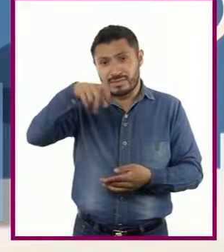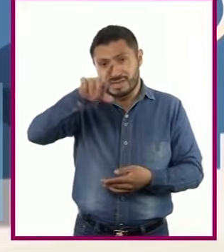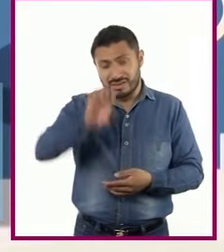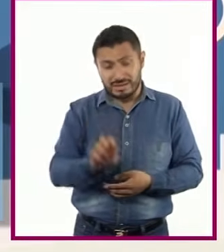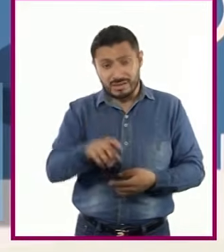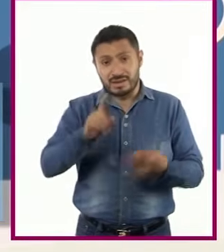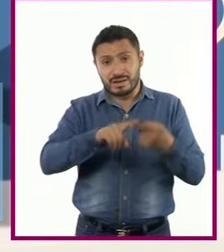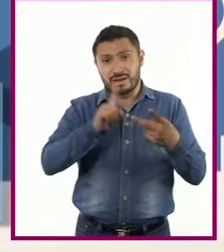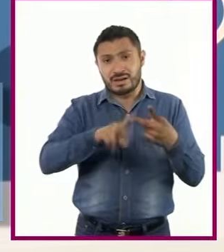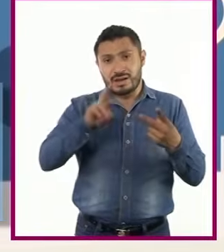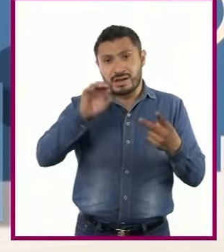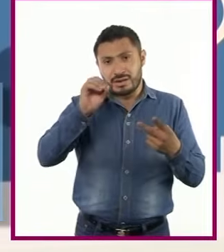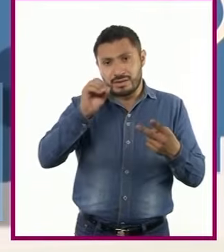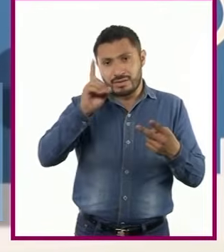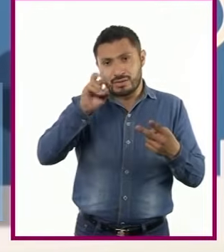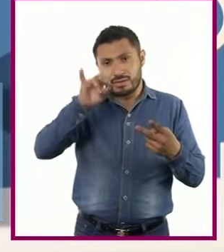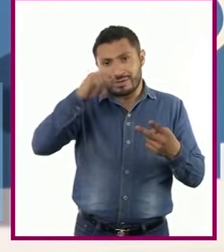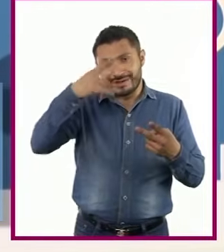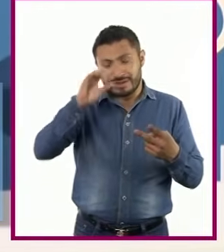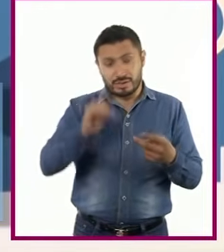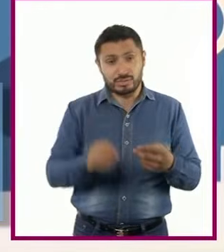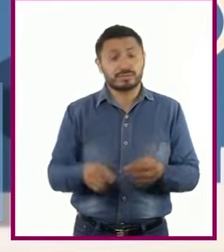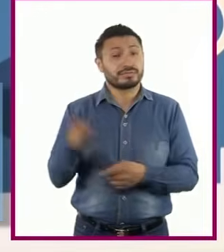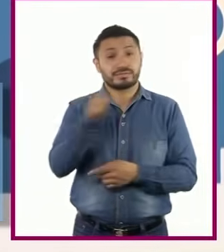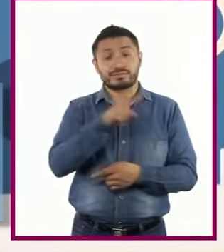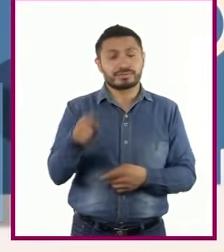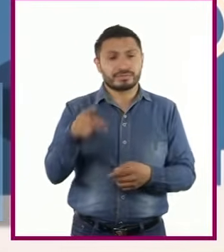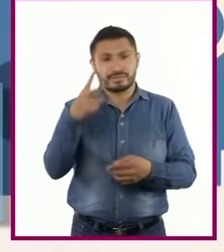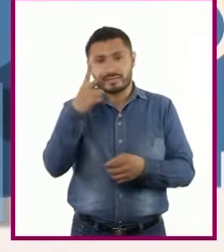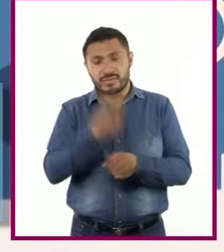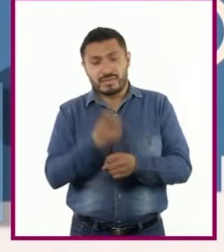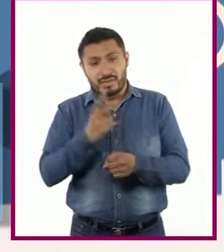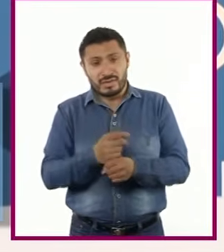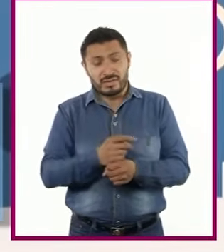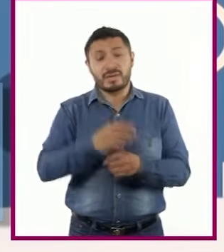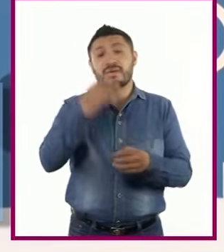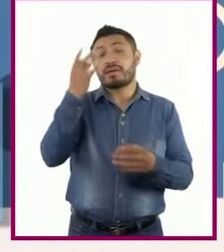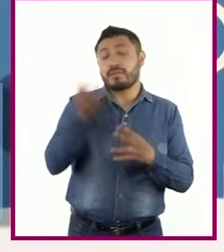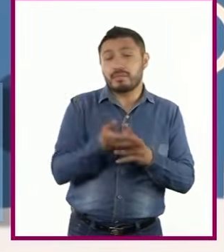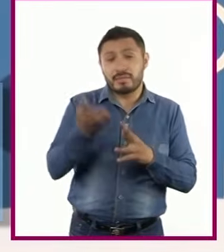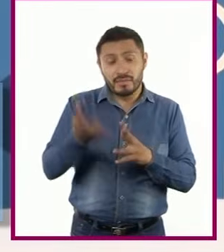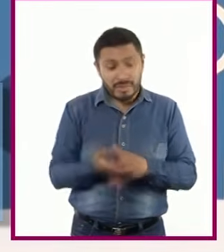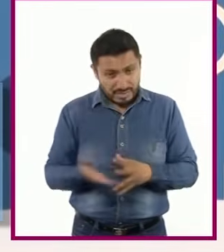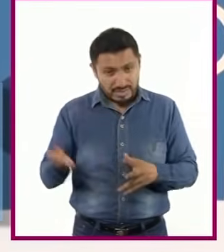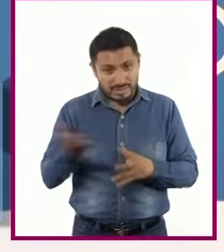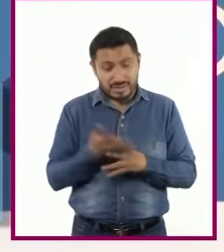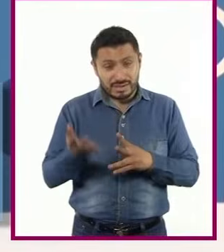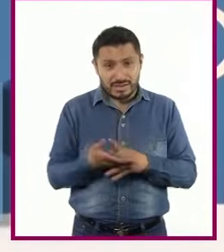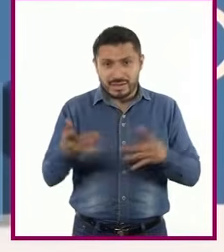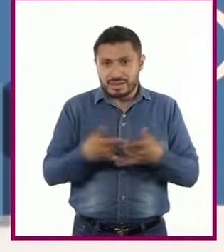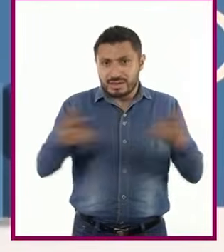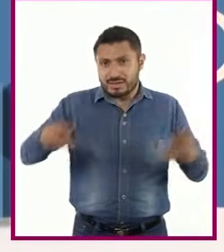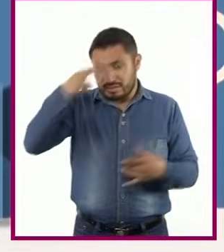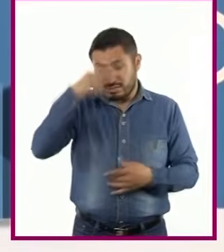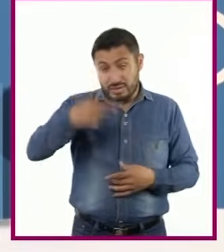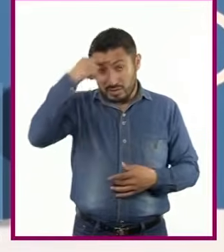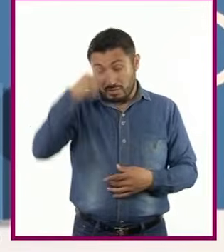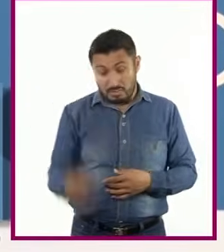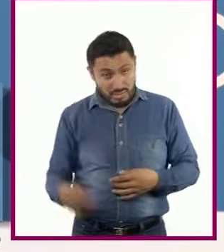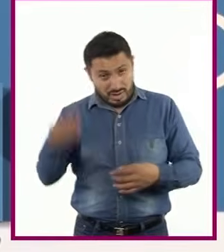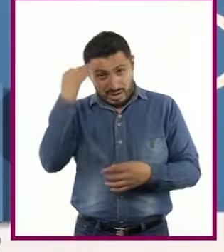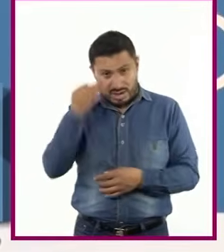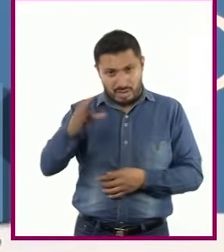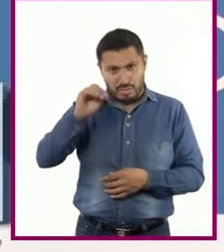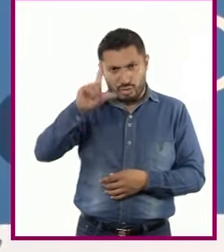y Rodrigo Martínez, quienes en el volumen 2 de la Historia Gráfica de México, dedicado a la época